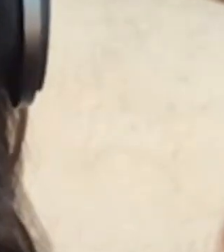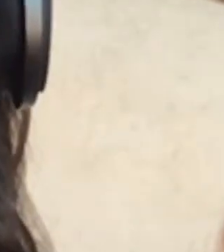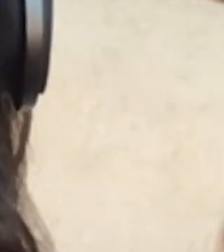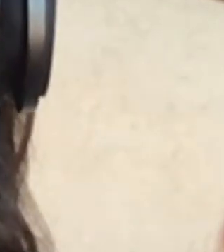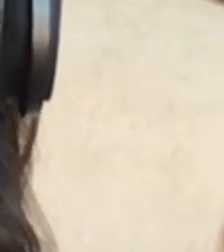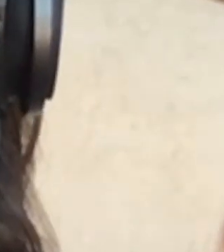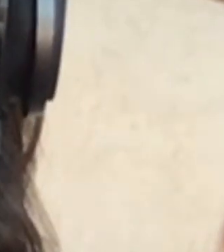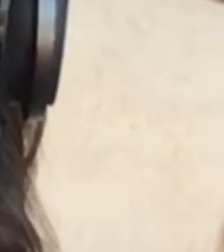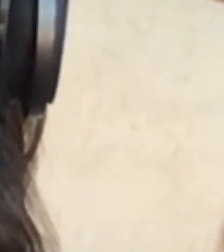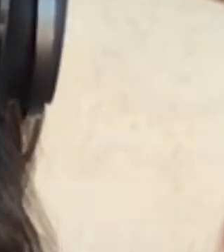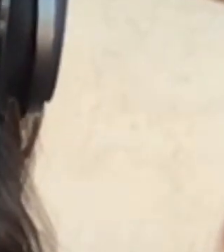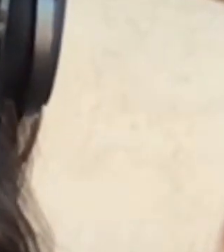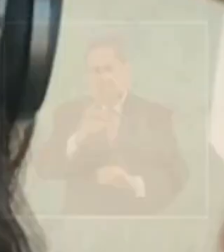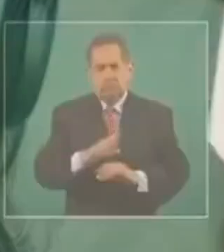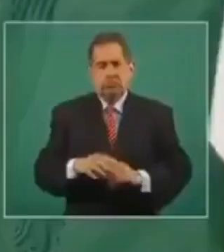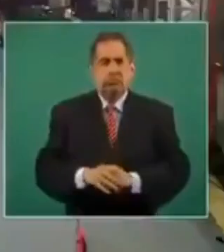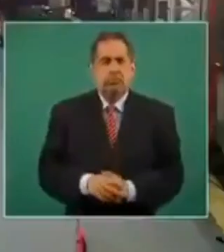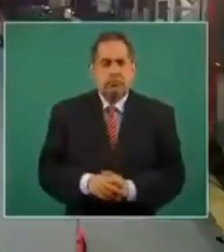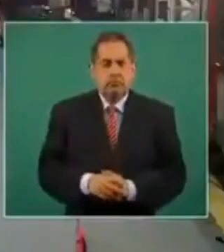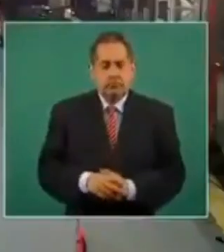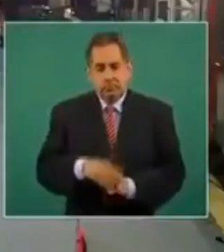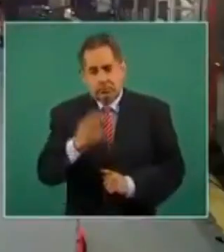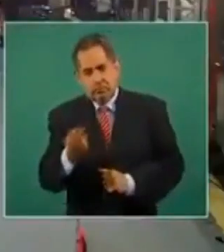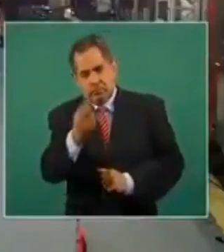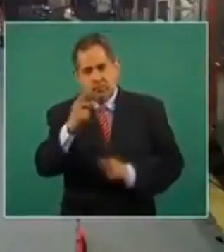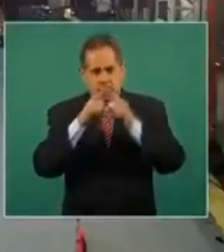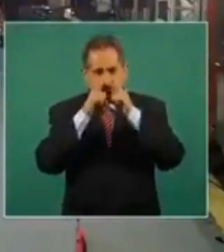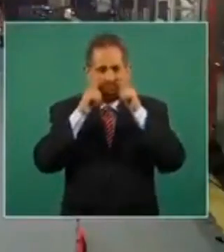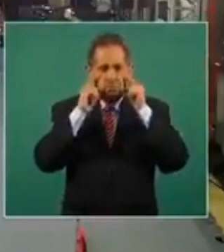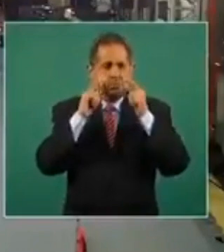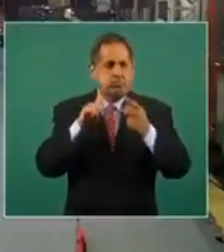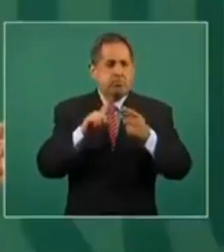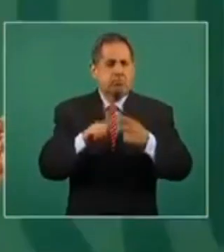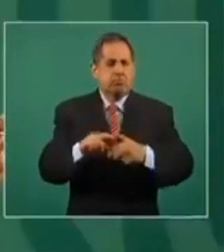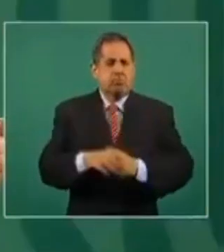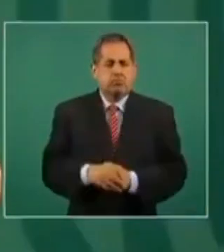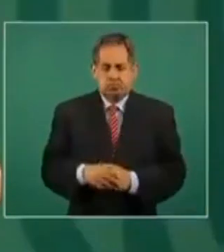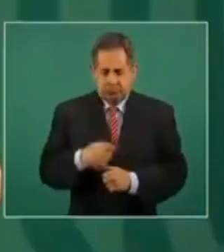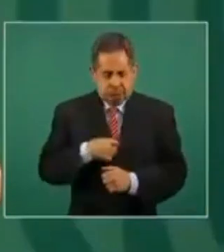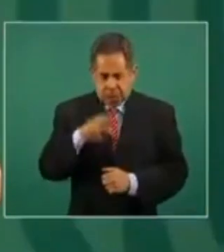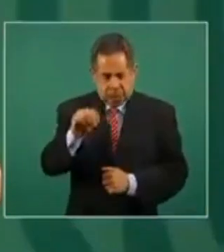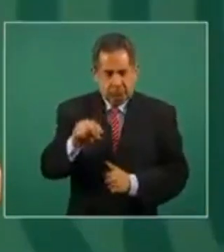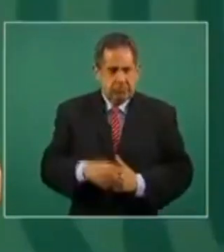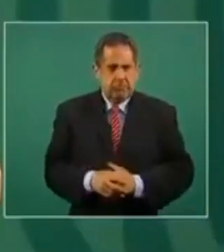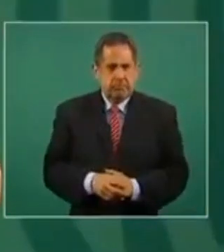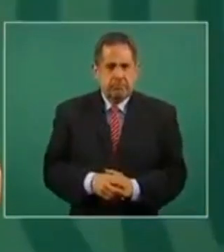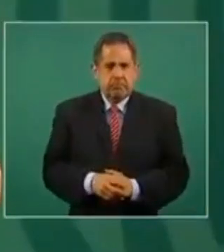Palacio Nacional Andrés Manuel López Obrador. Venga el corte. ¿Usted va a usar el cubrebocas? No.